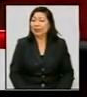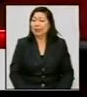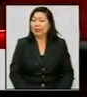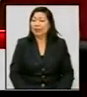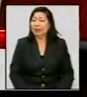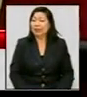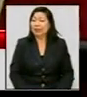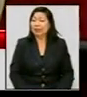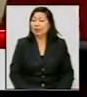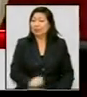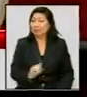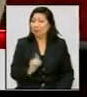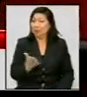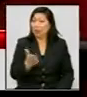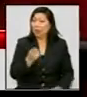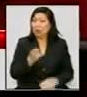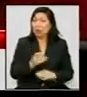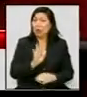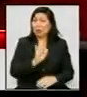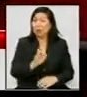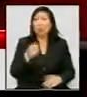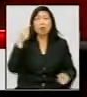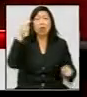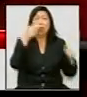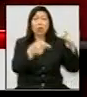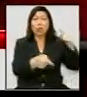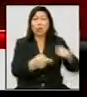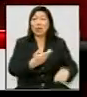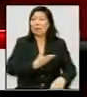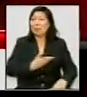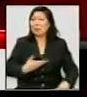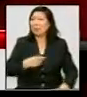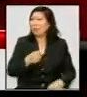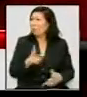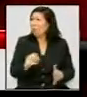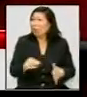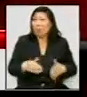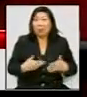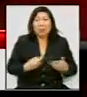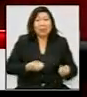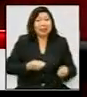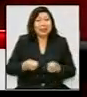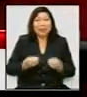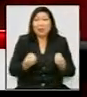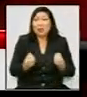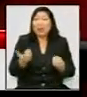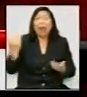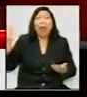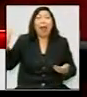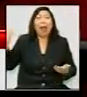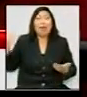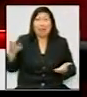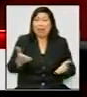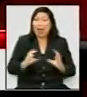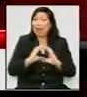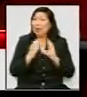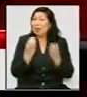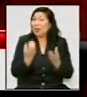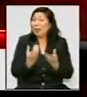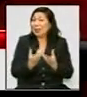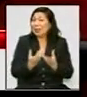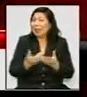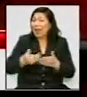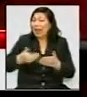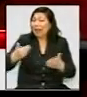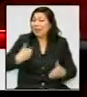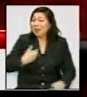la batería está puesta ahora contra usted. ¿Por qué razón? Porque ya no lo pueden manejar como manejaron anteriormente el Congreso a los